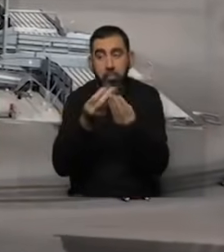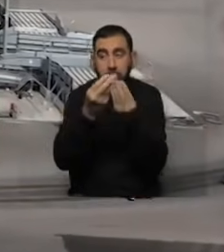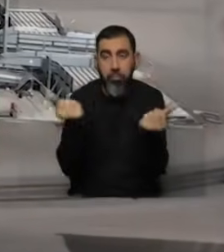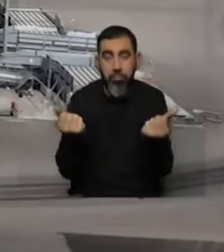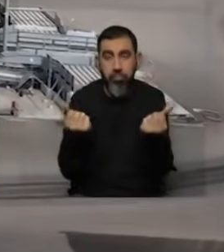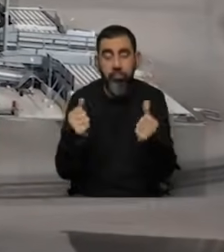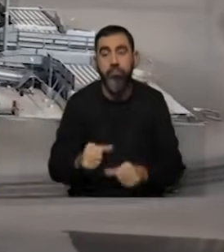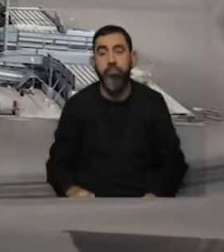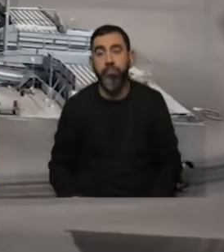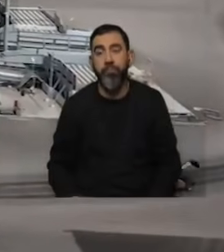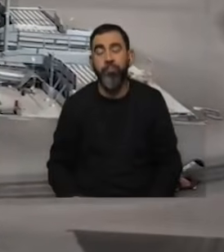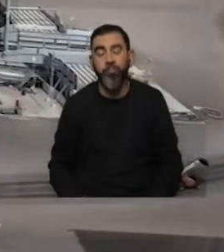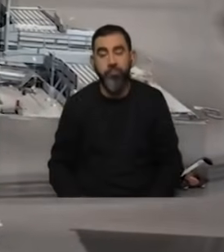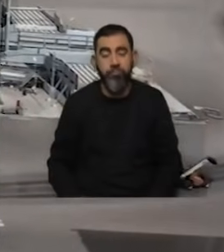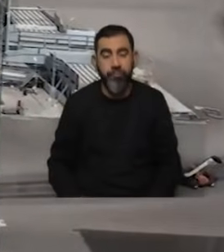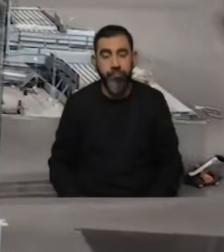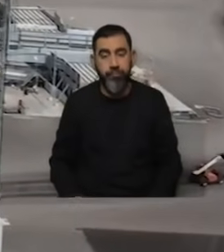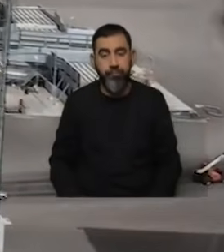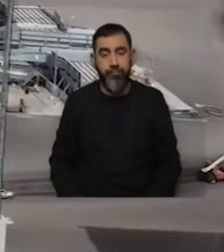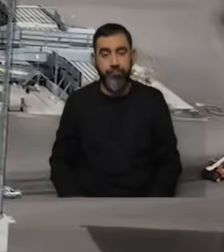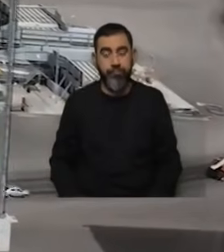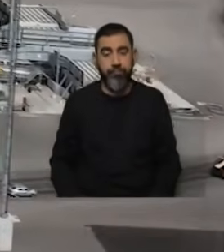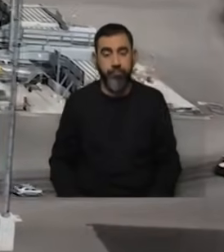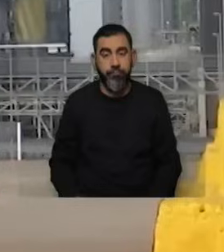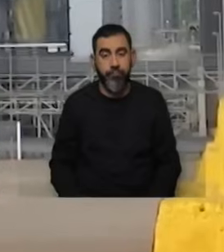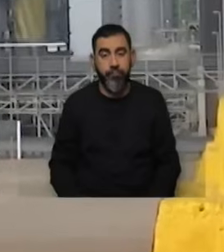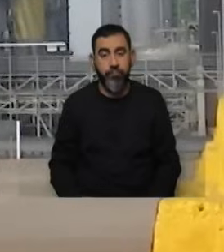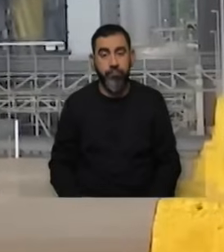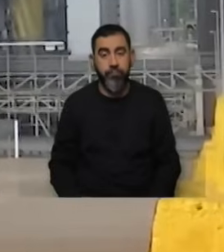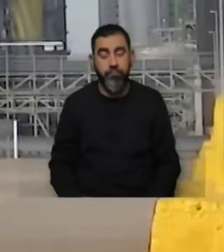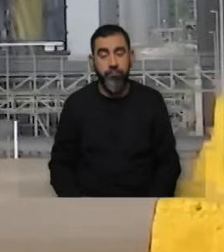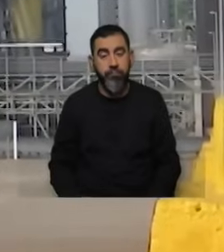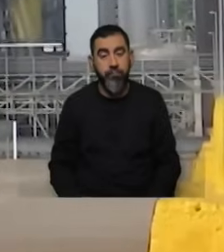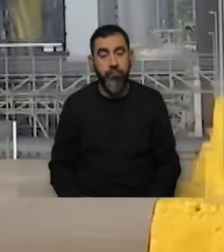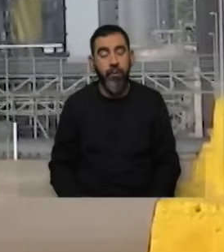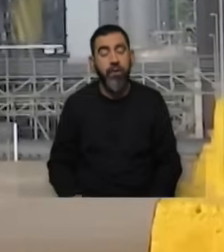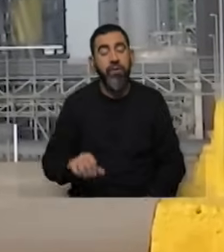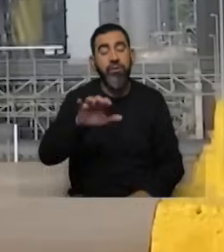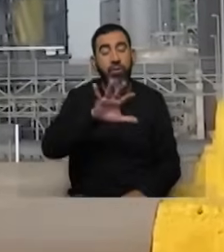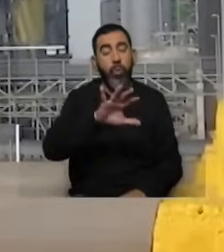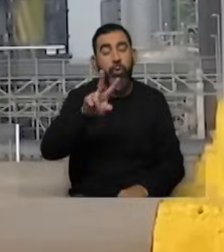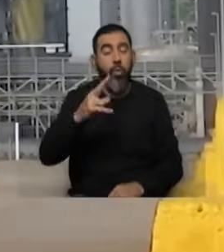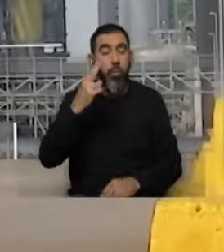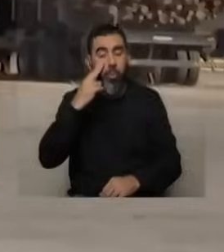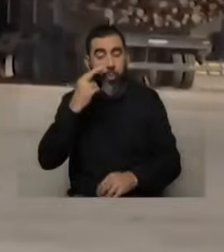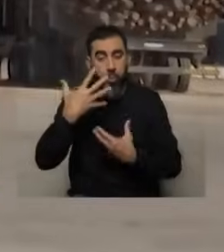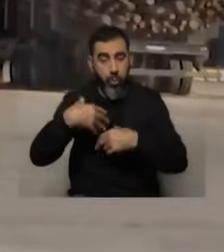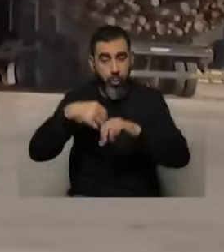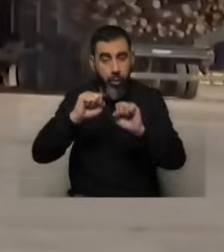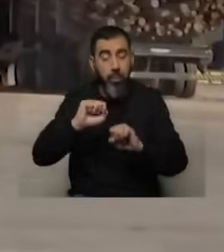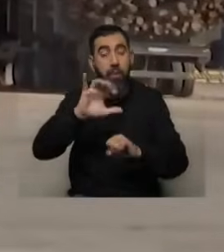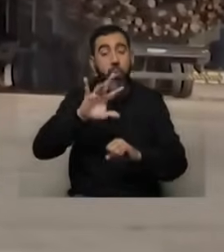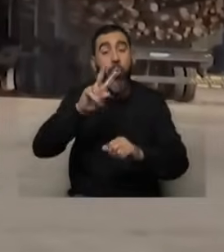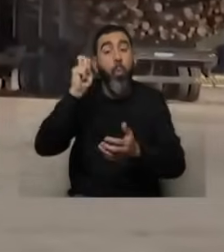upm 1 y Montes del plata no están activas desde 2017 eh sistematizamos 52 irregularidades 52